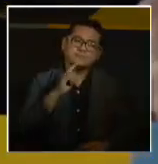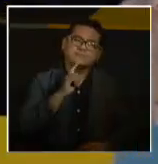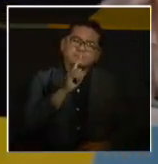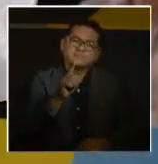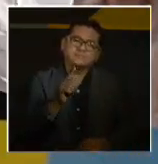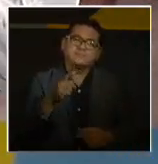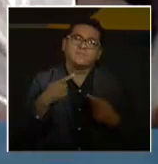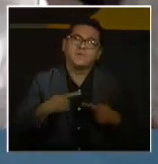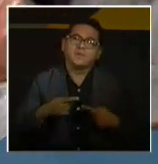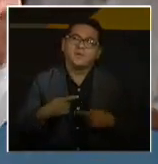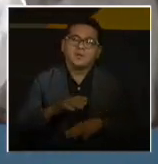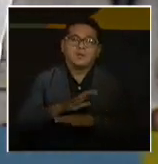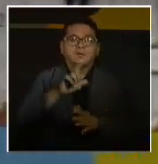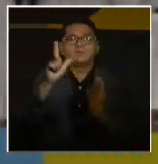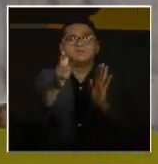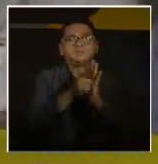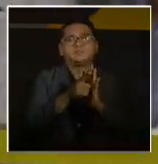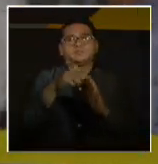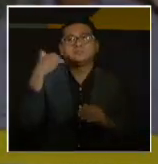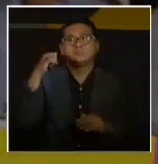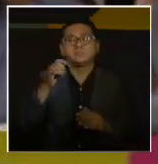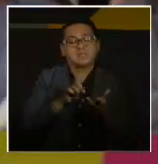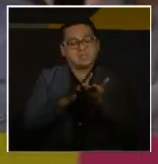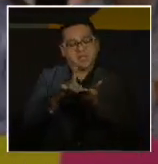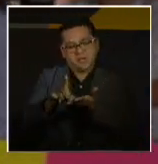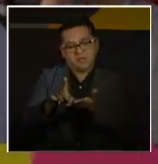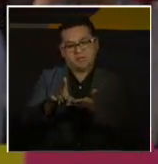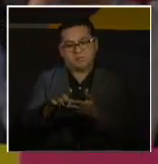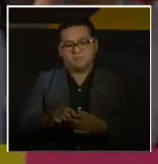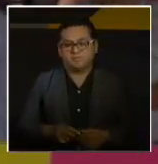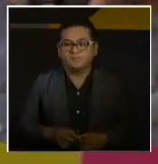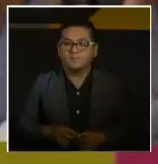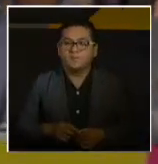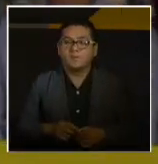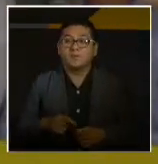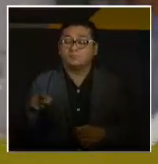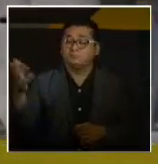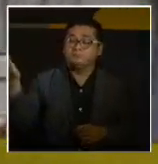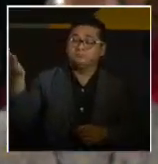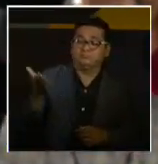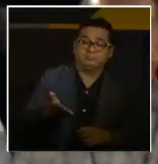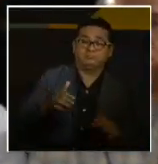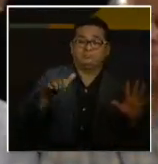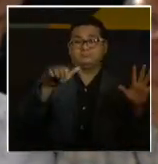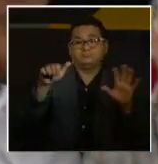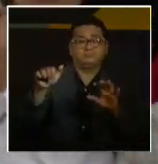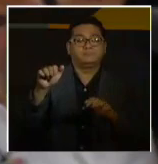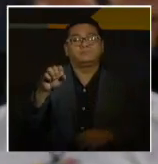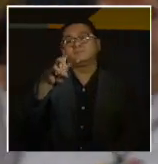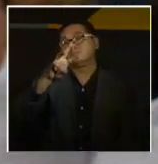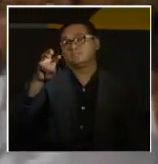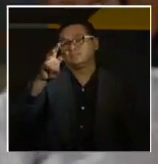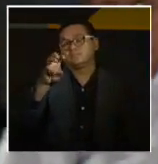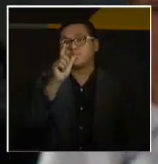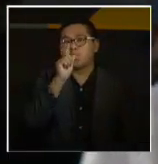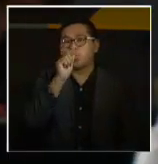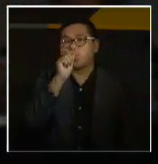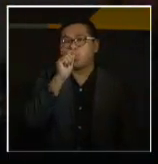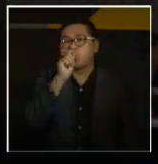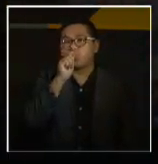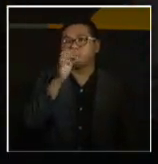garantizar la aplicación de la ley, el Estado de Derecho. Tenemos que llegar a 6.300